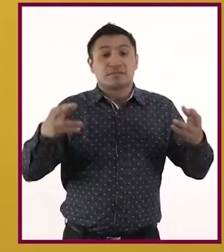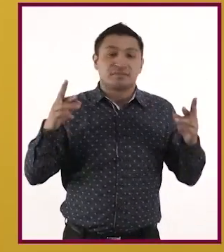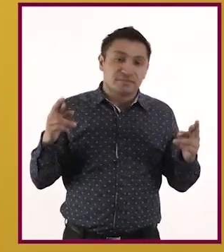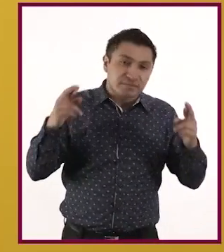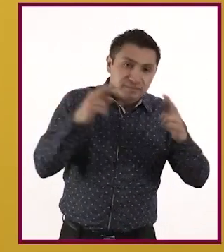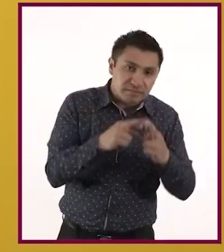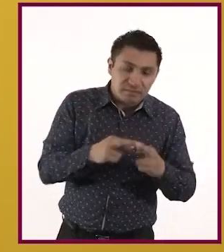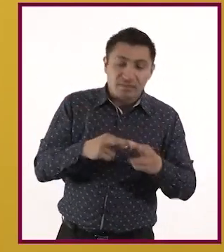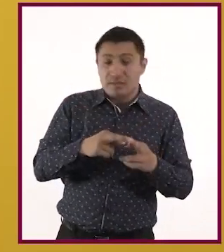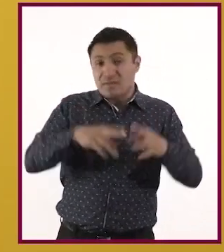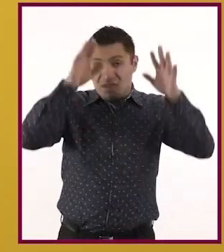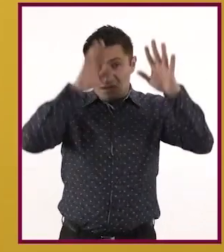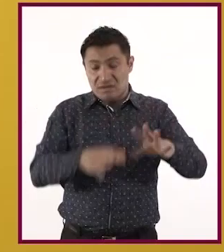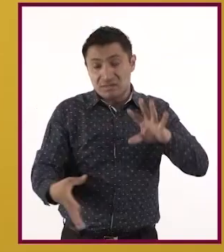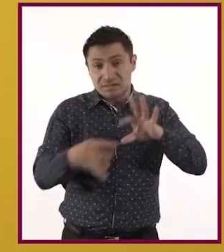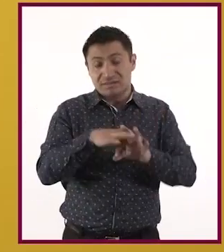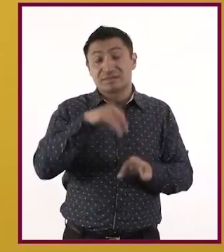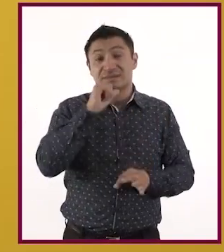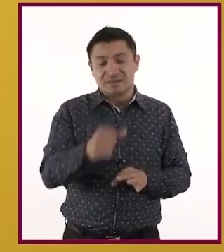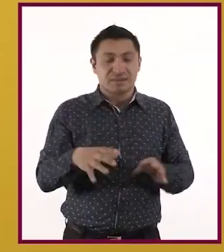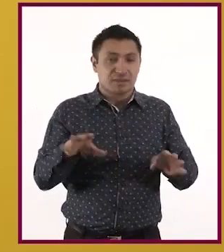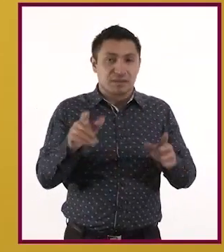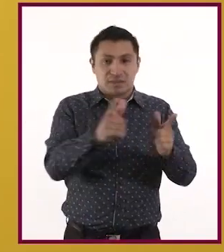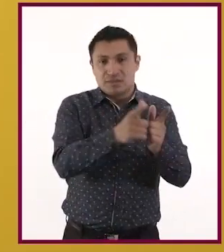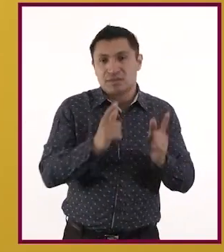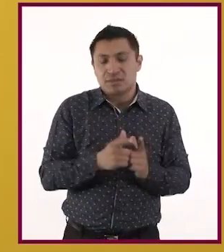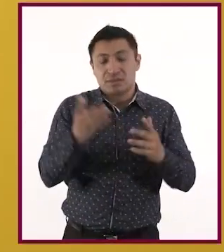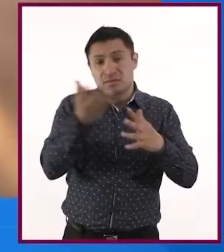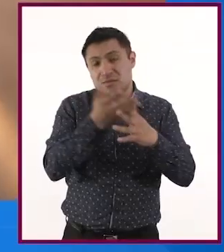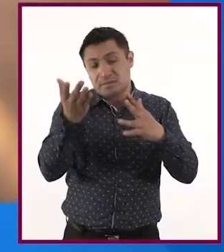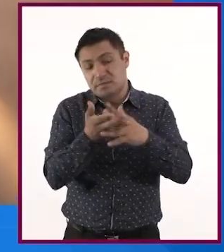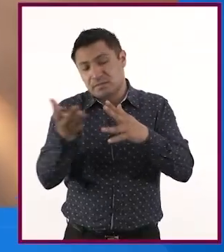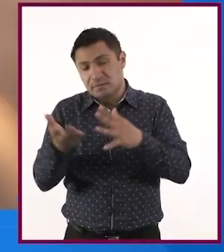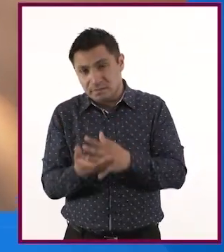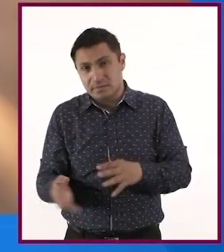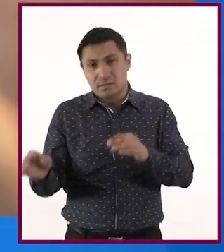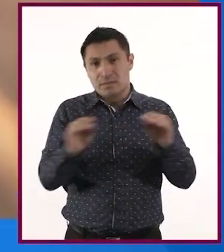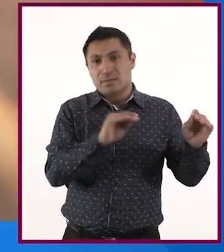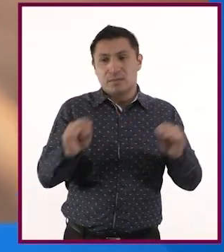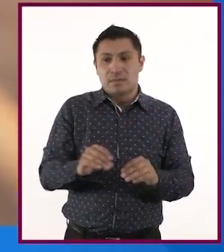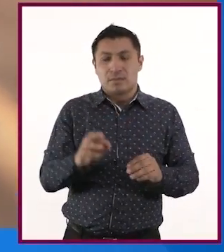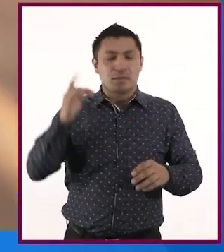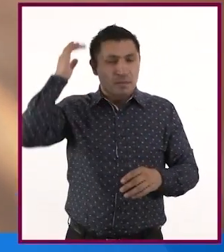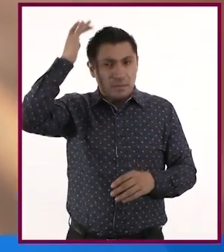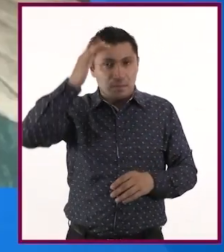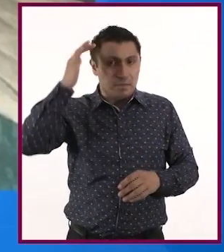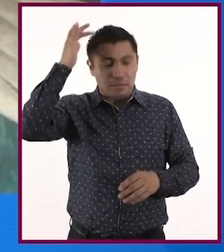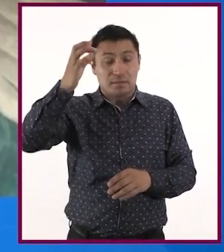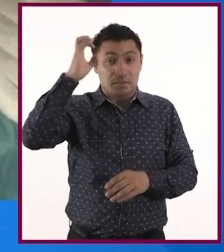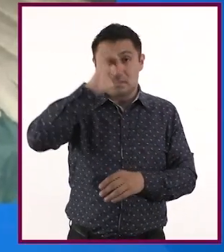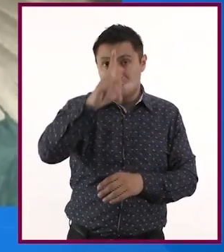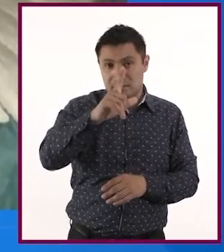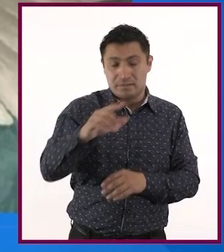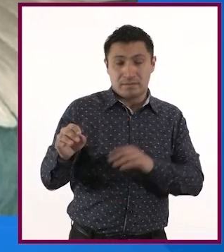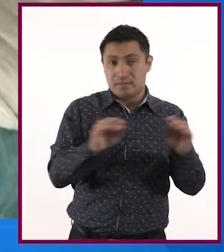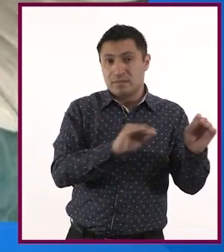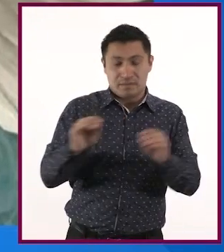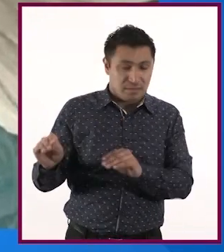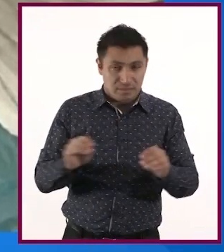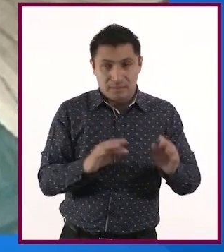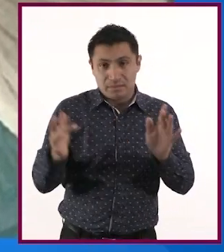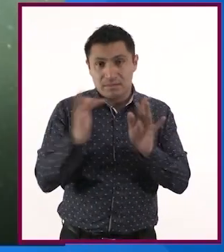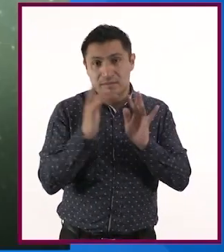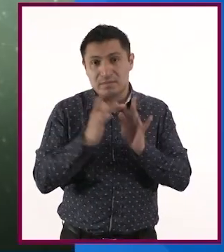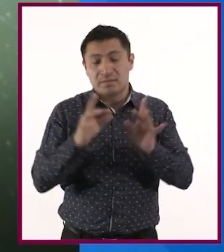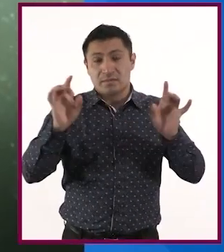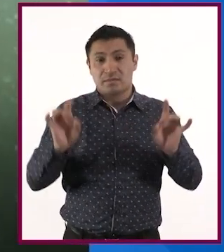cultos inconexos. En grandes líneas, pueden agruparse de la siguiente manera: movimientos reflexivos espirituales, movimientos de